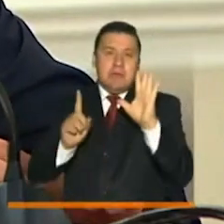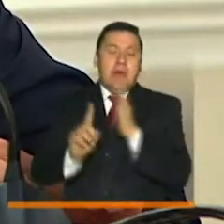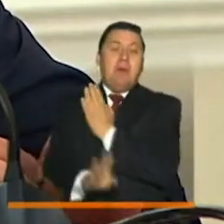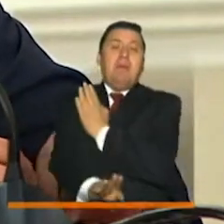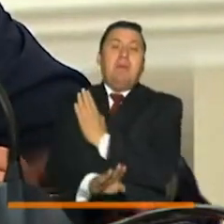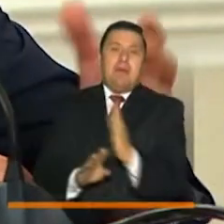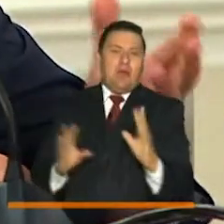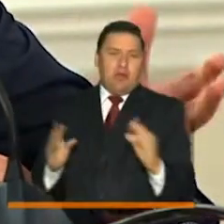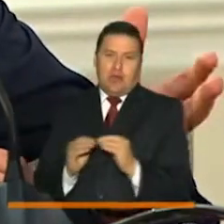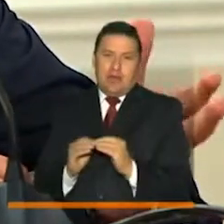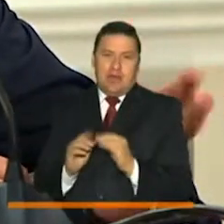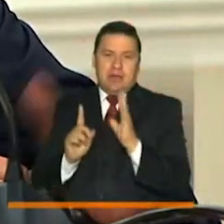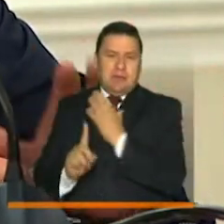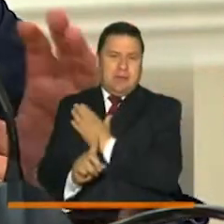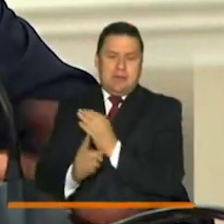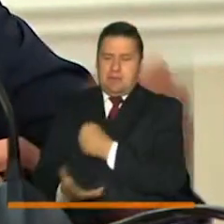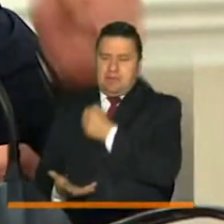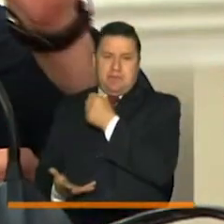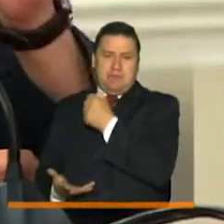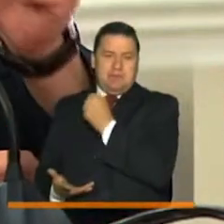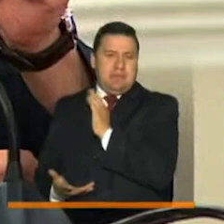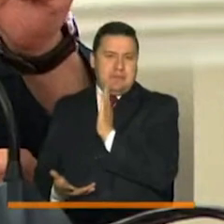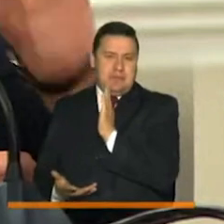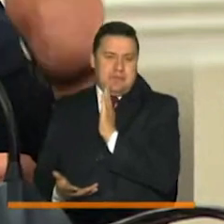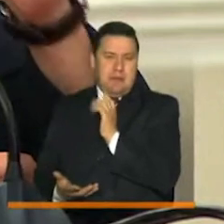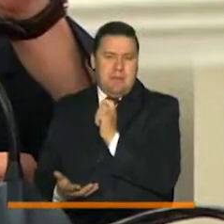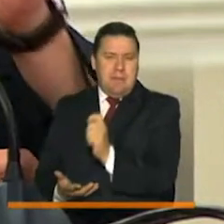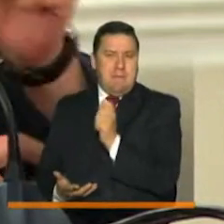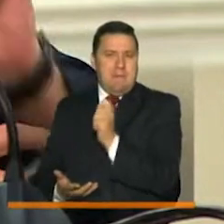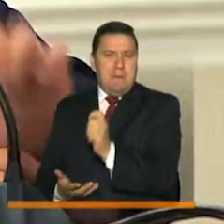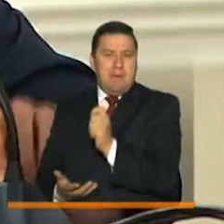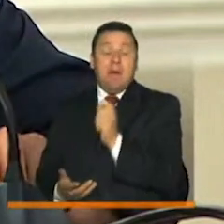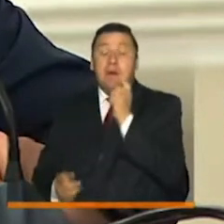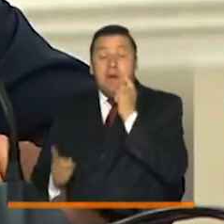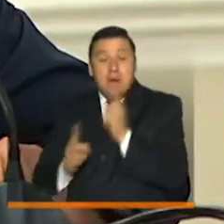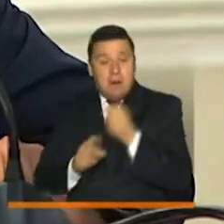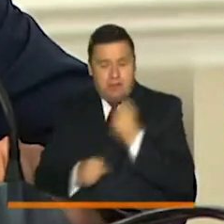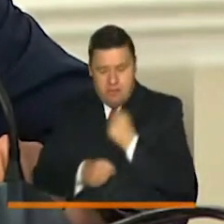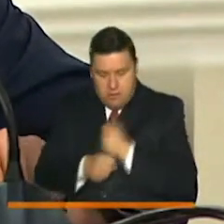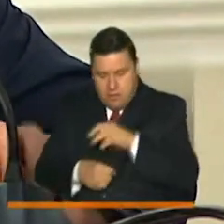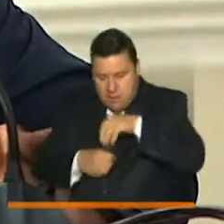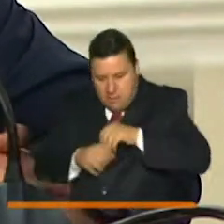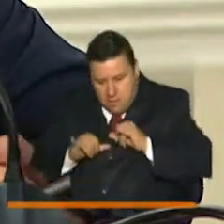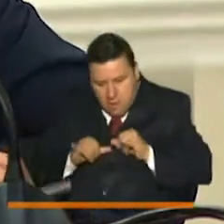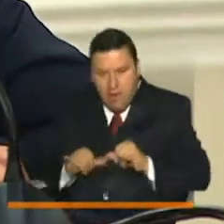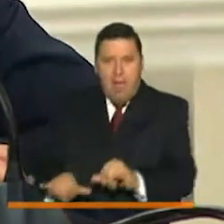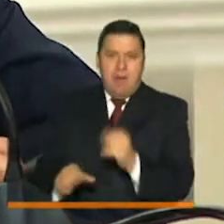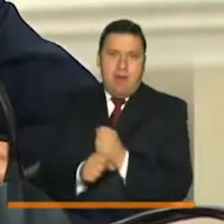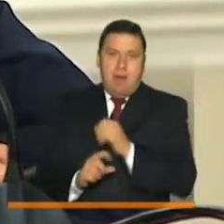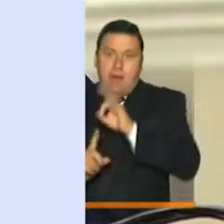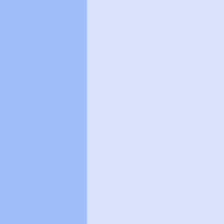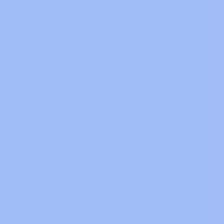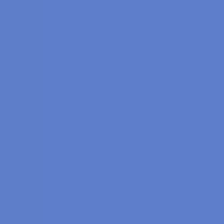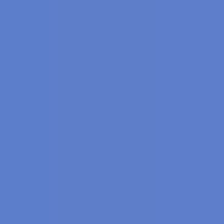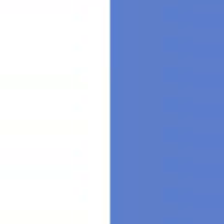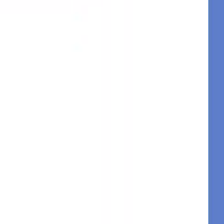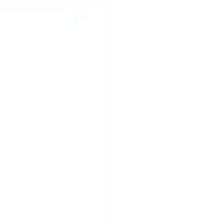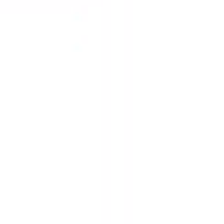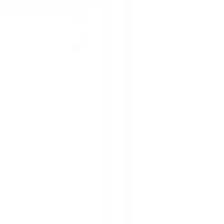de pesos, sin ser ese el límite, sino el límite son los empleados que se puedan mantener durante estos 3 meses, presidente.